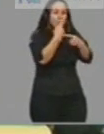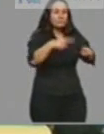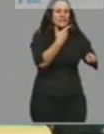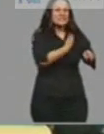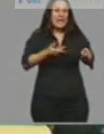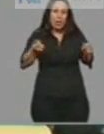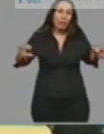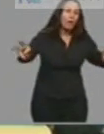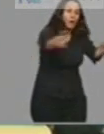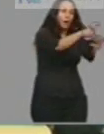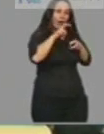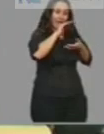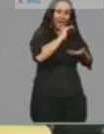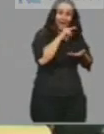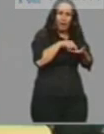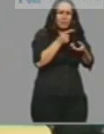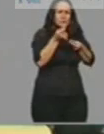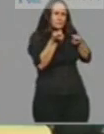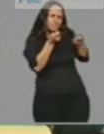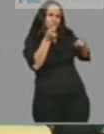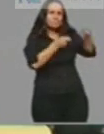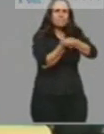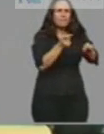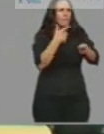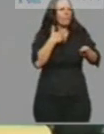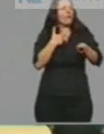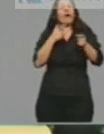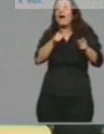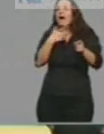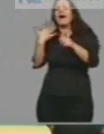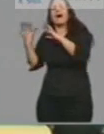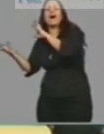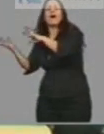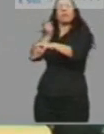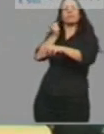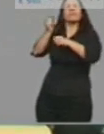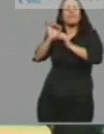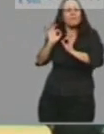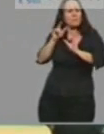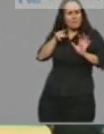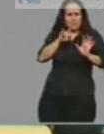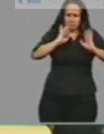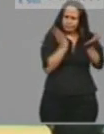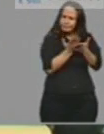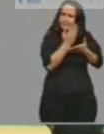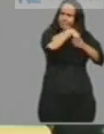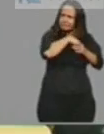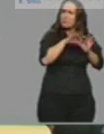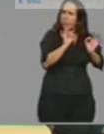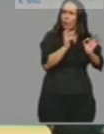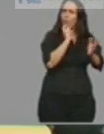Estado, sin acceder al mercado de capitales. Creo que así como fuimos el